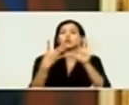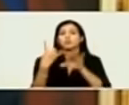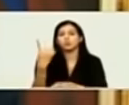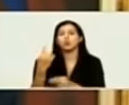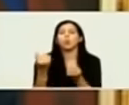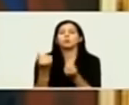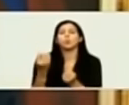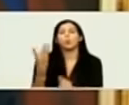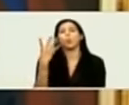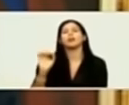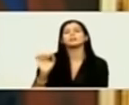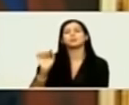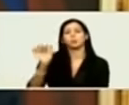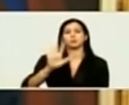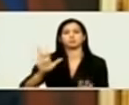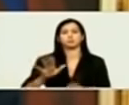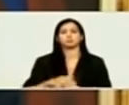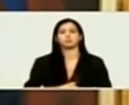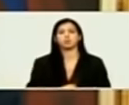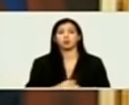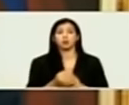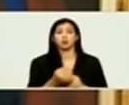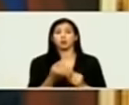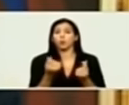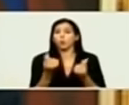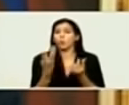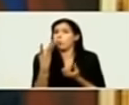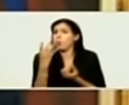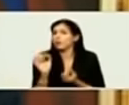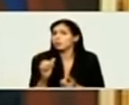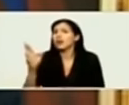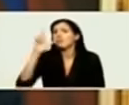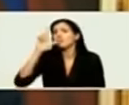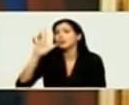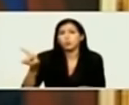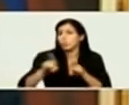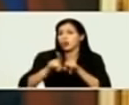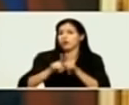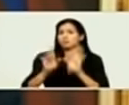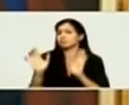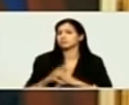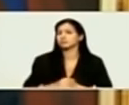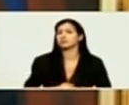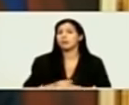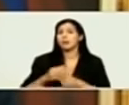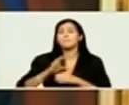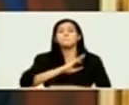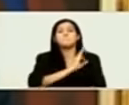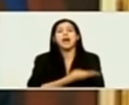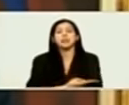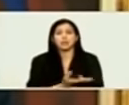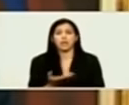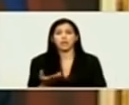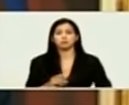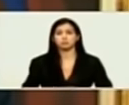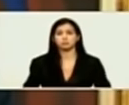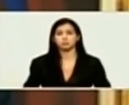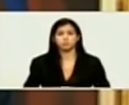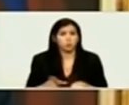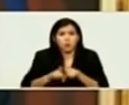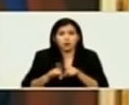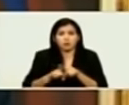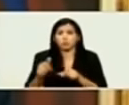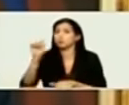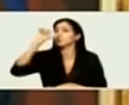resuelve sí son culpables del delito de de traición a la patria para poder hacer efectiva esa decisión y poderlo llevar a